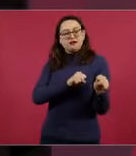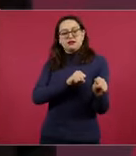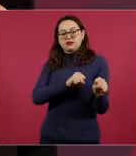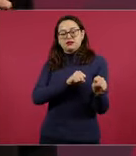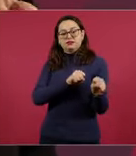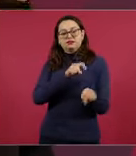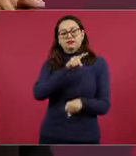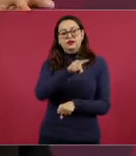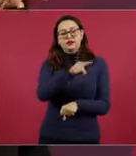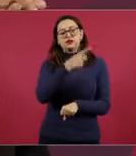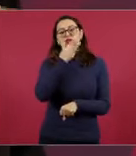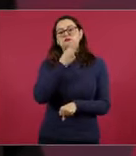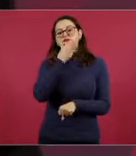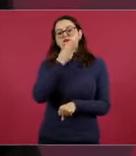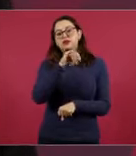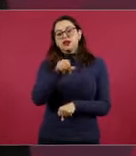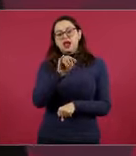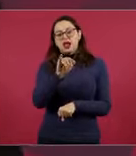Jaime.